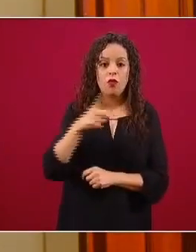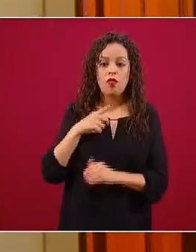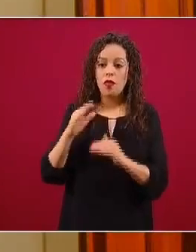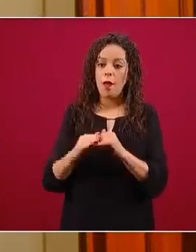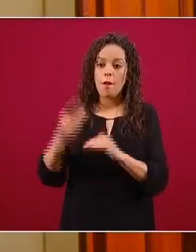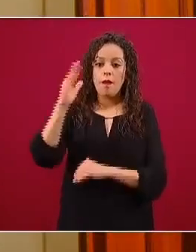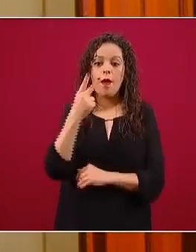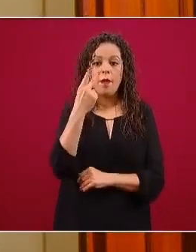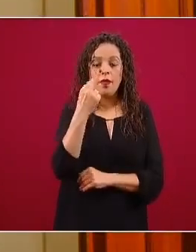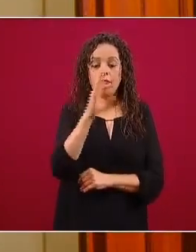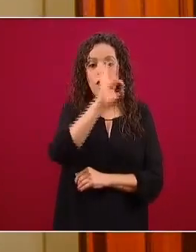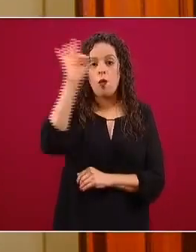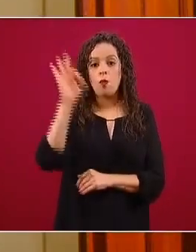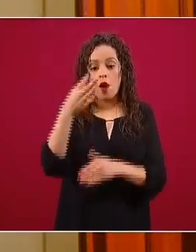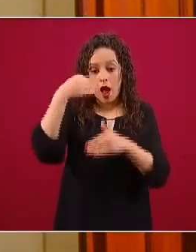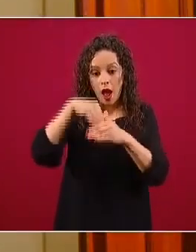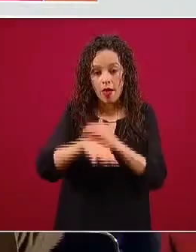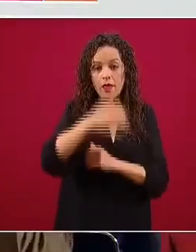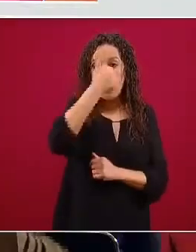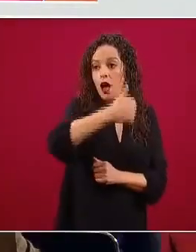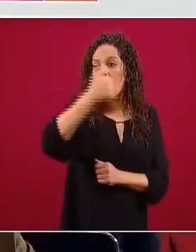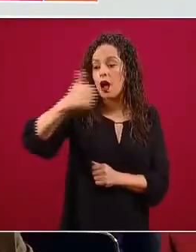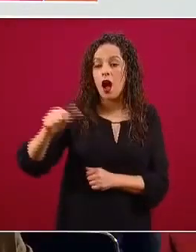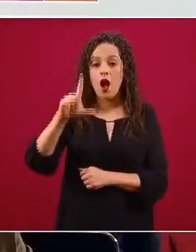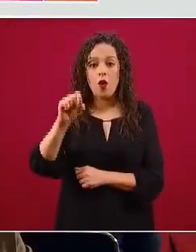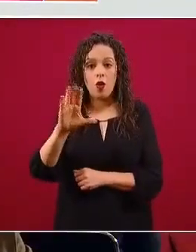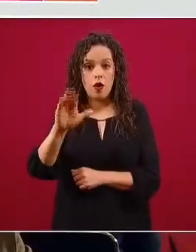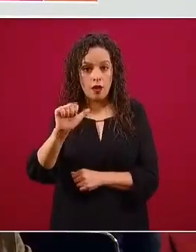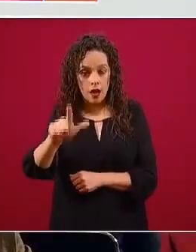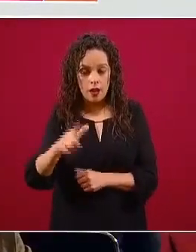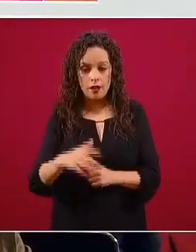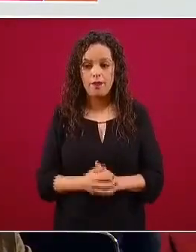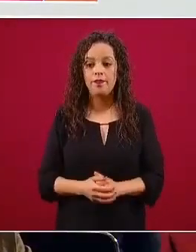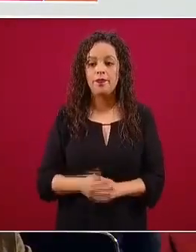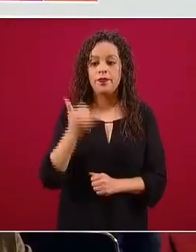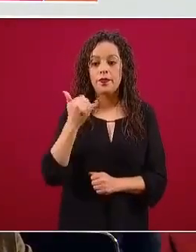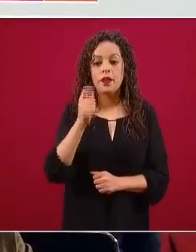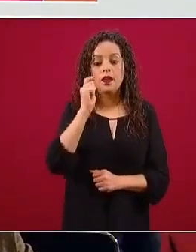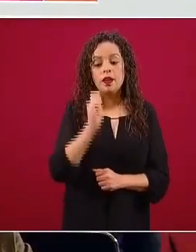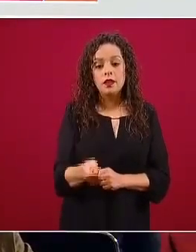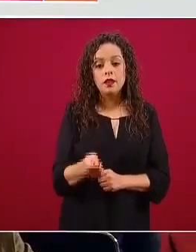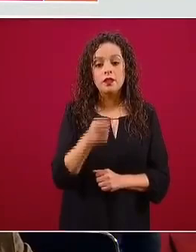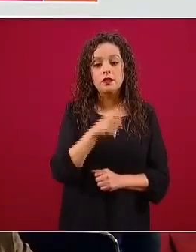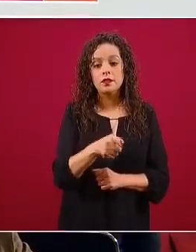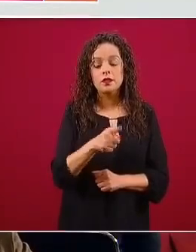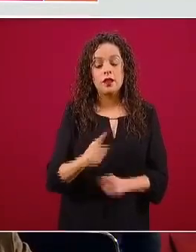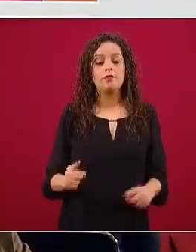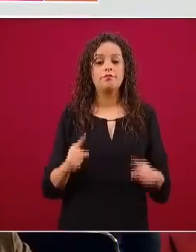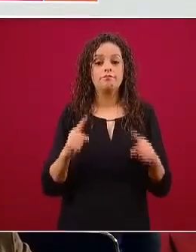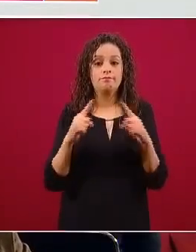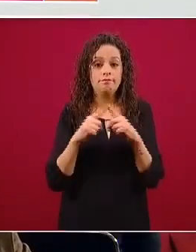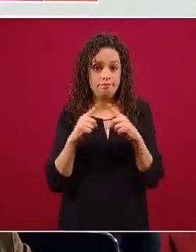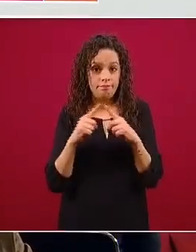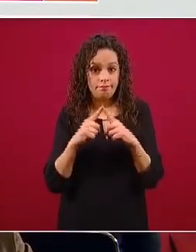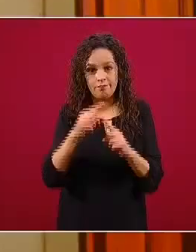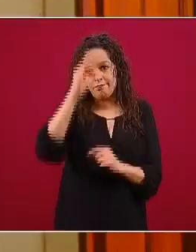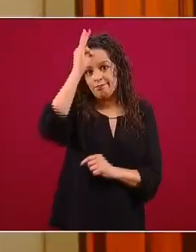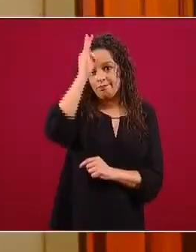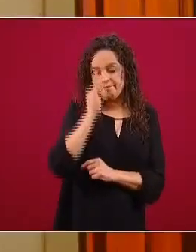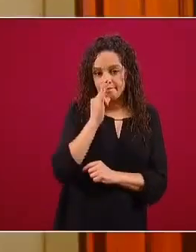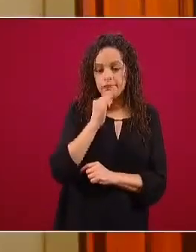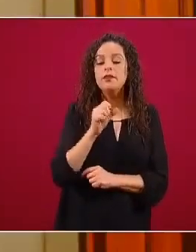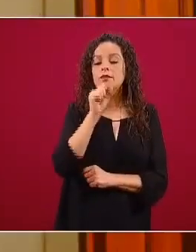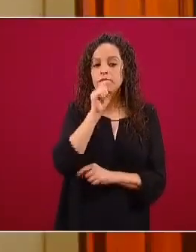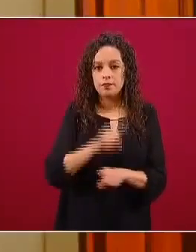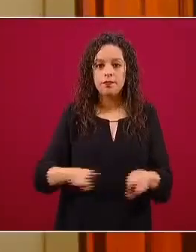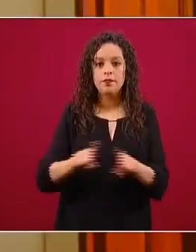25% de aforo al interior de cada uno de ellos. Y en el caso de los espacios de culto, también un 25% para